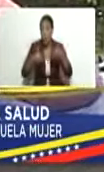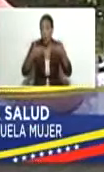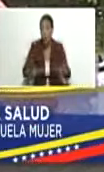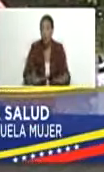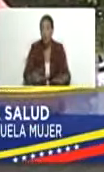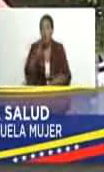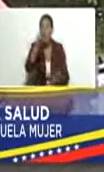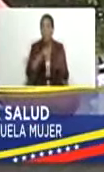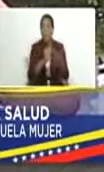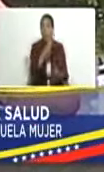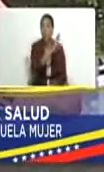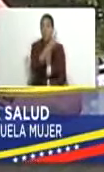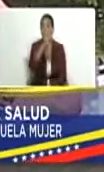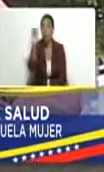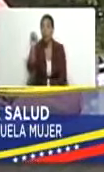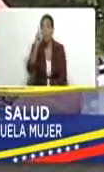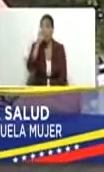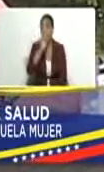Rumbo al 2030,